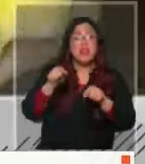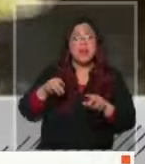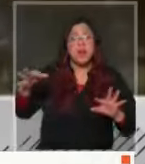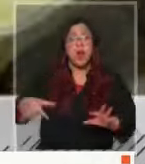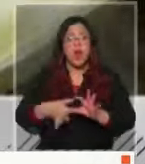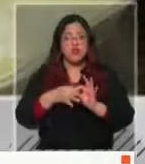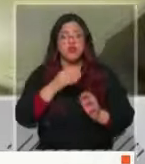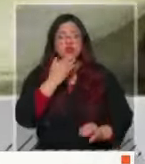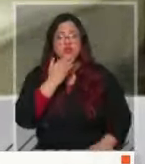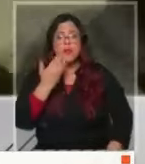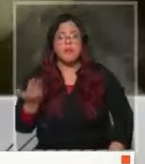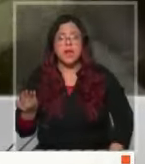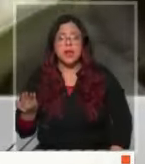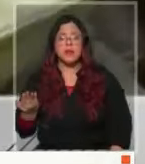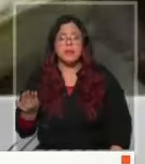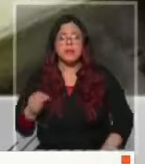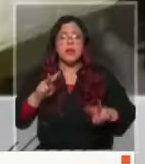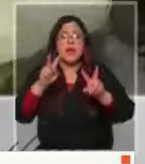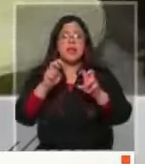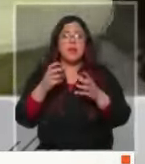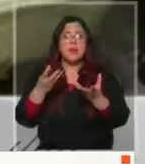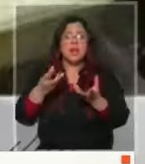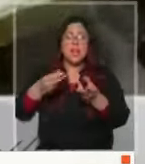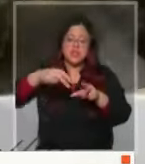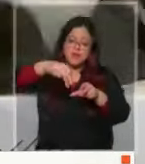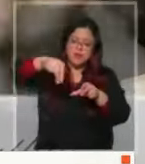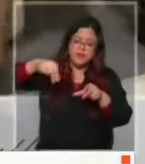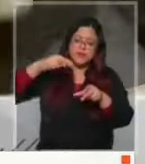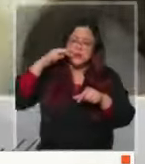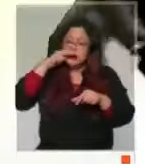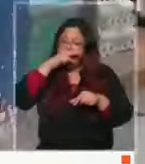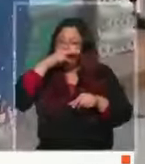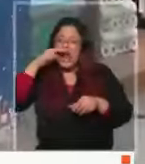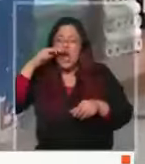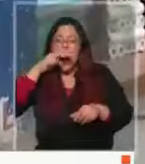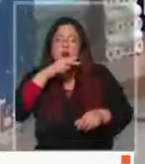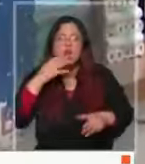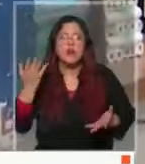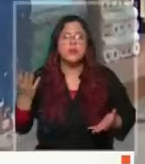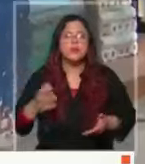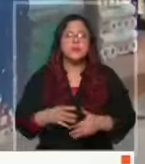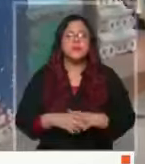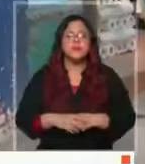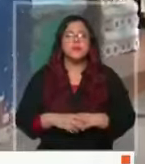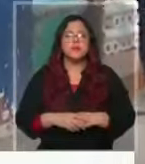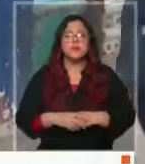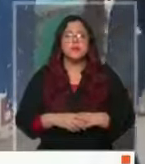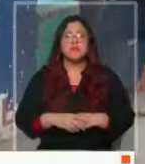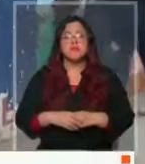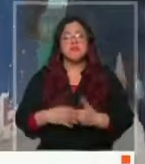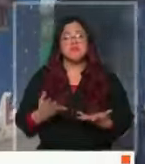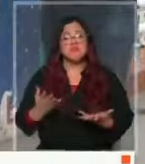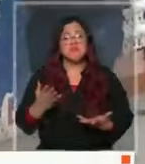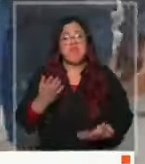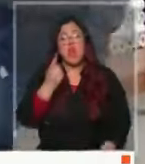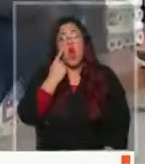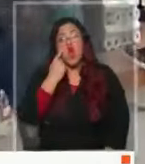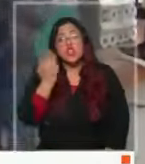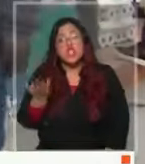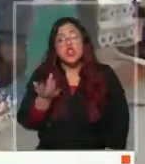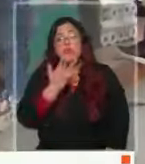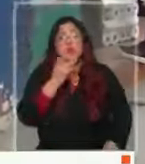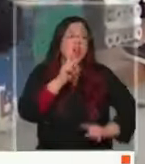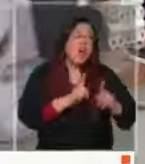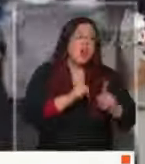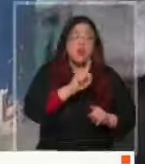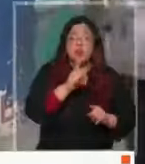también. El espesor, el olor. El conocido, porque el no conocido, algunos salen buenos, otros